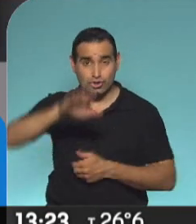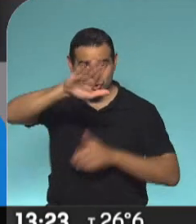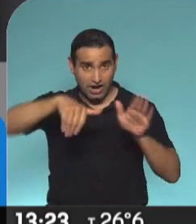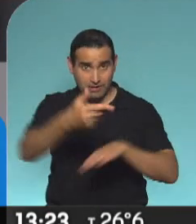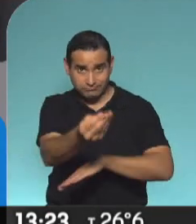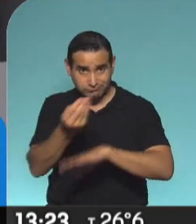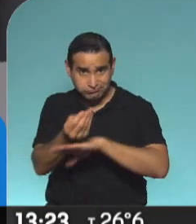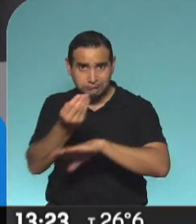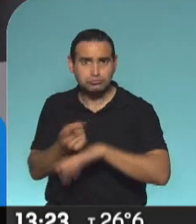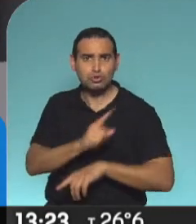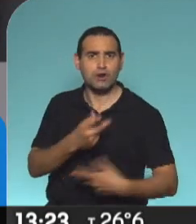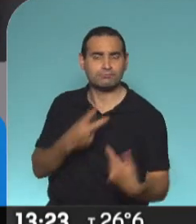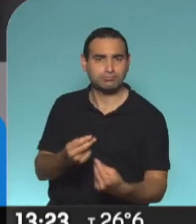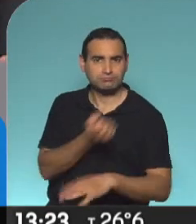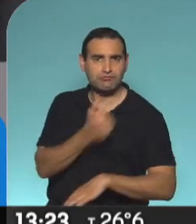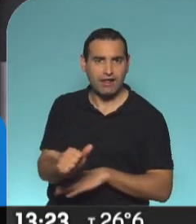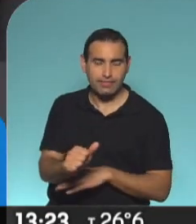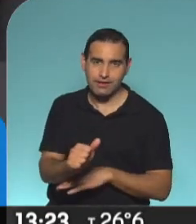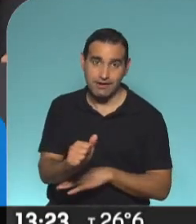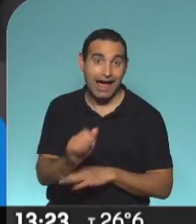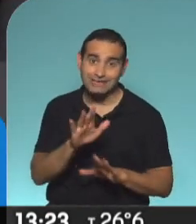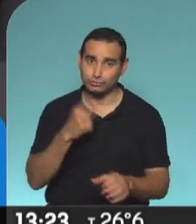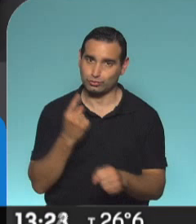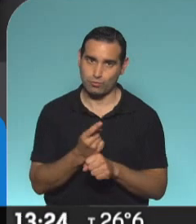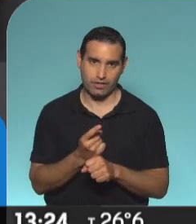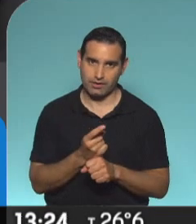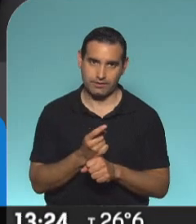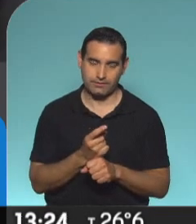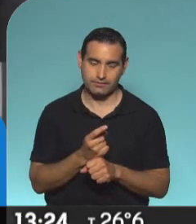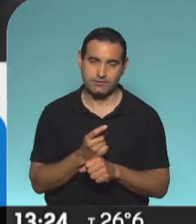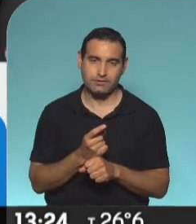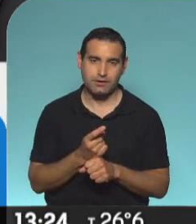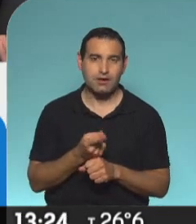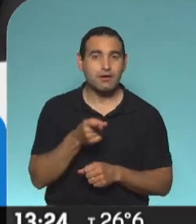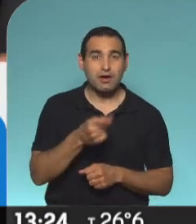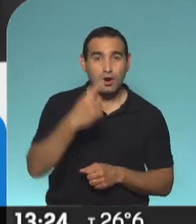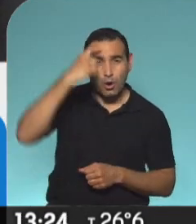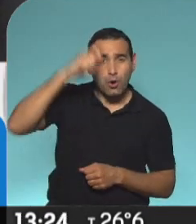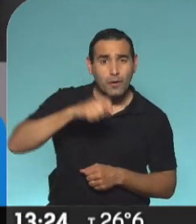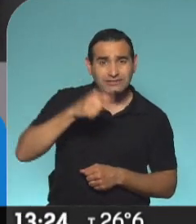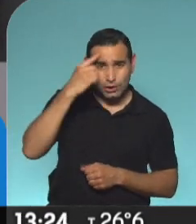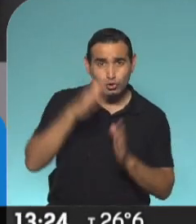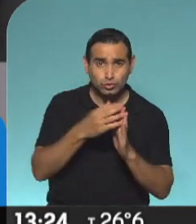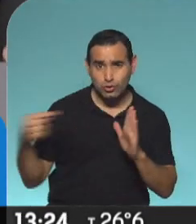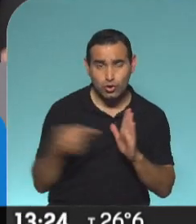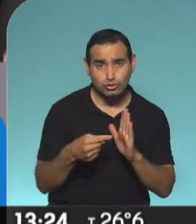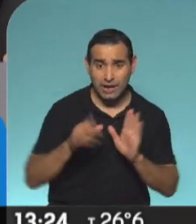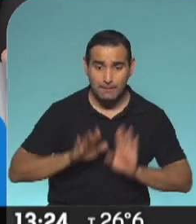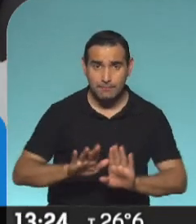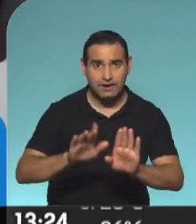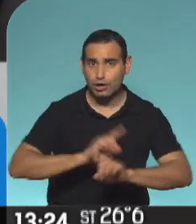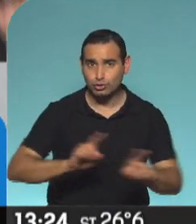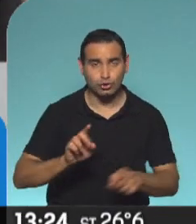citó. Y eso es inadmisible. Nosotros no podemos permitir en el Poder Judicial de la Nación jueces que niegan la propia Constitución Nacional. Y creo que